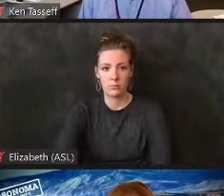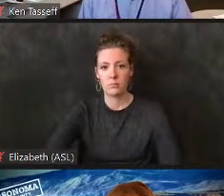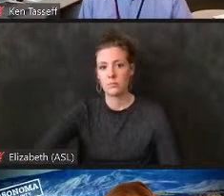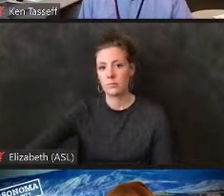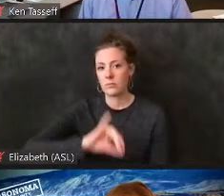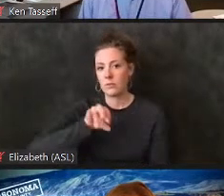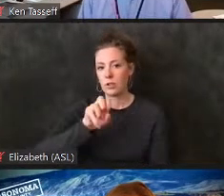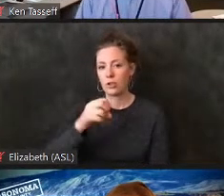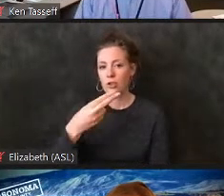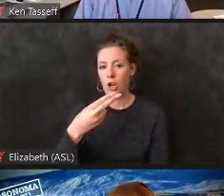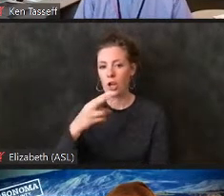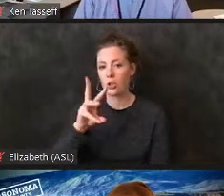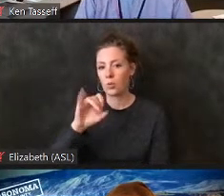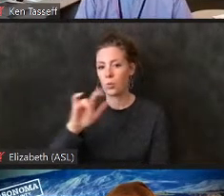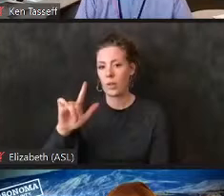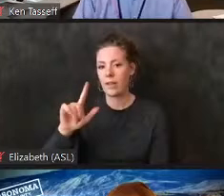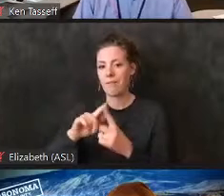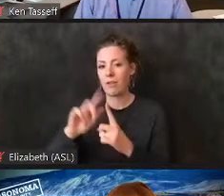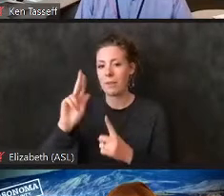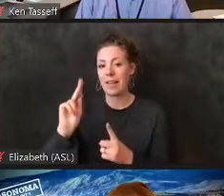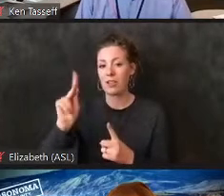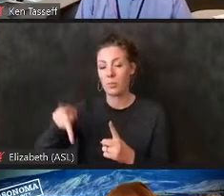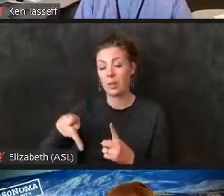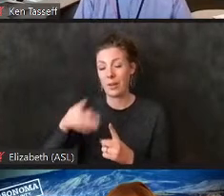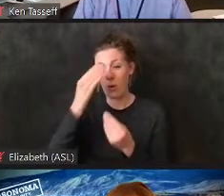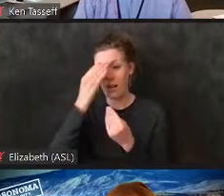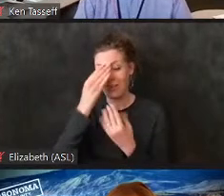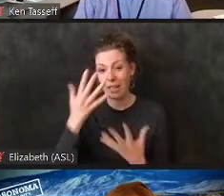de cuánto han recibido.